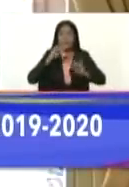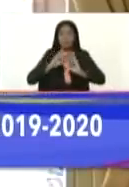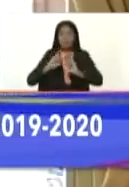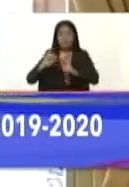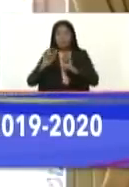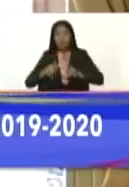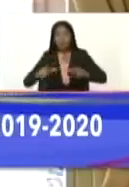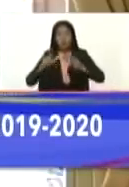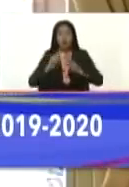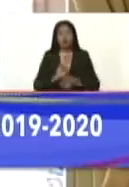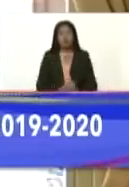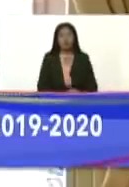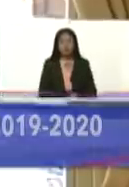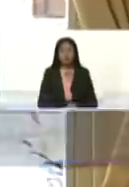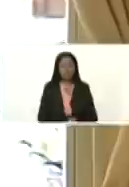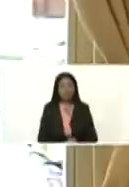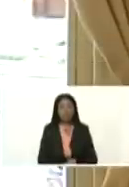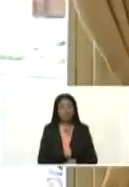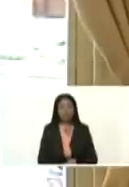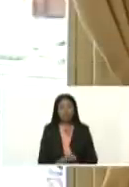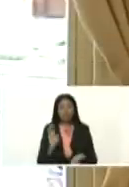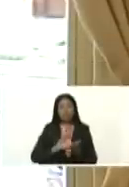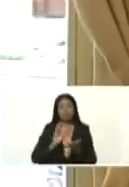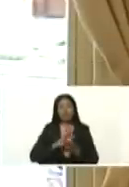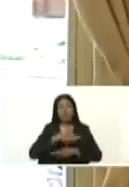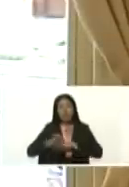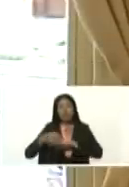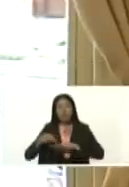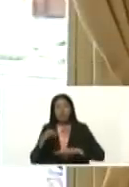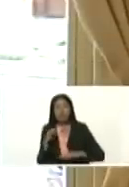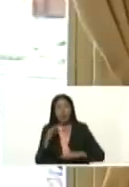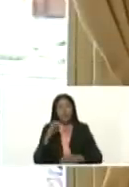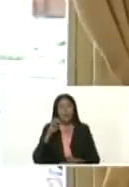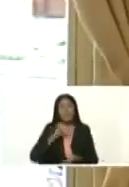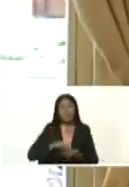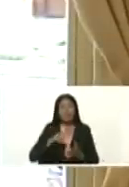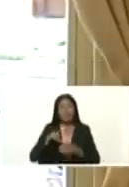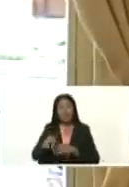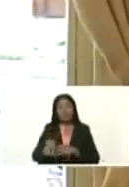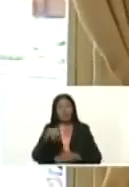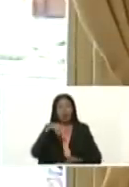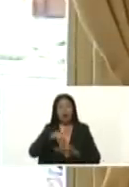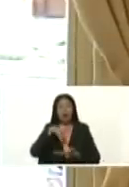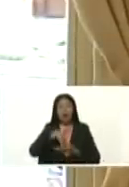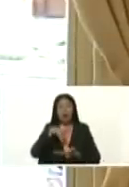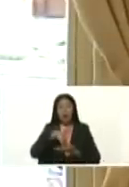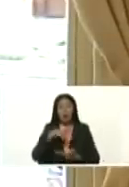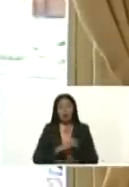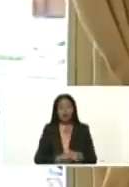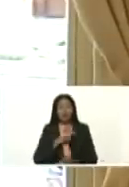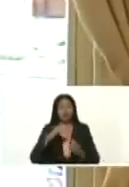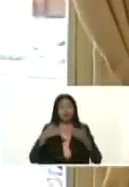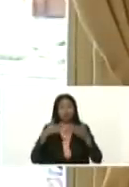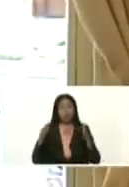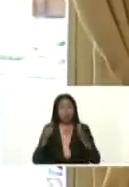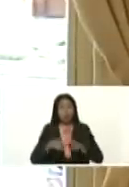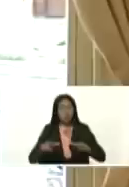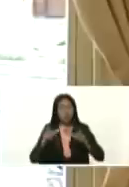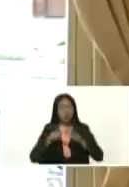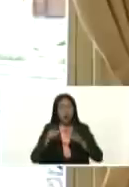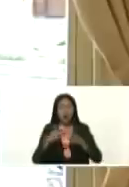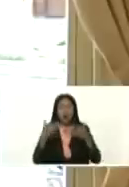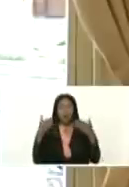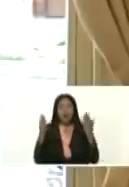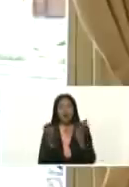en el sector centro municipio miranda del estado carabobo vamos a inaugurar esta